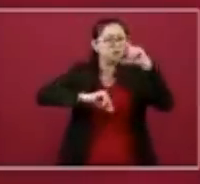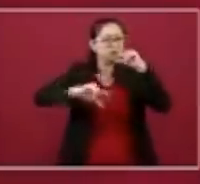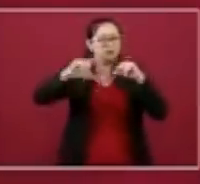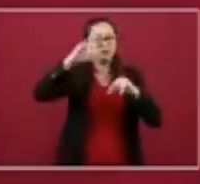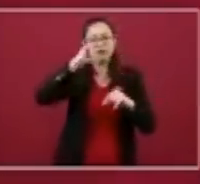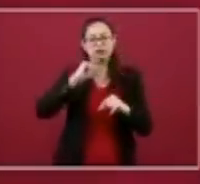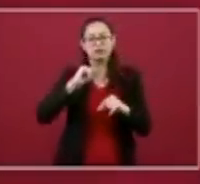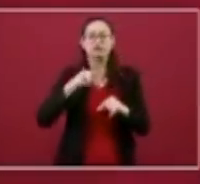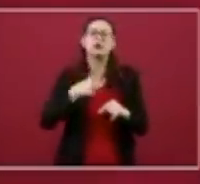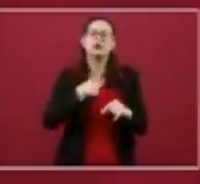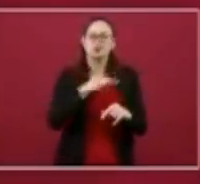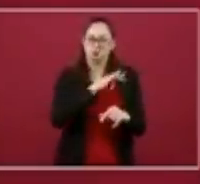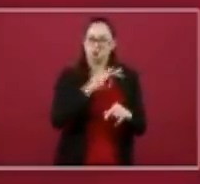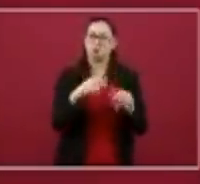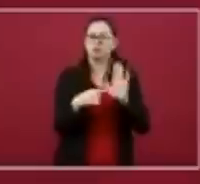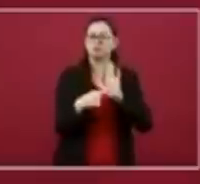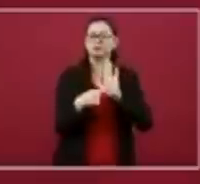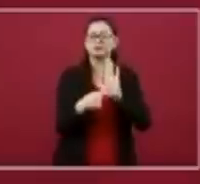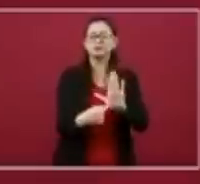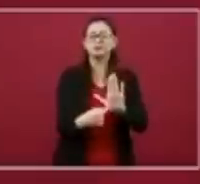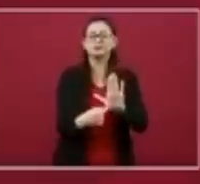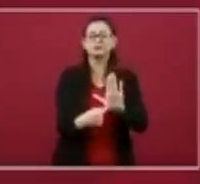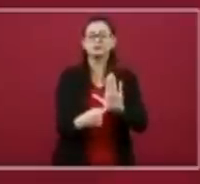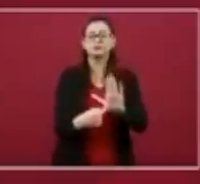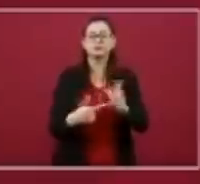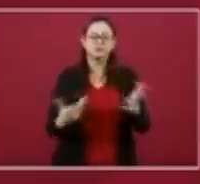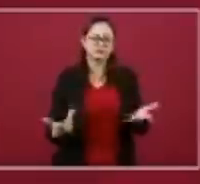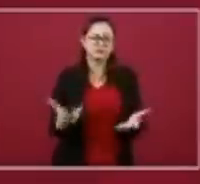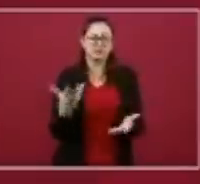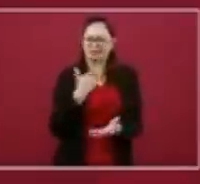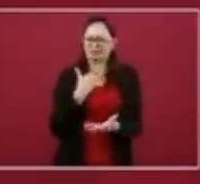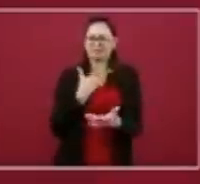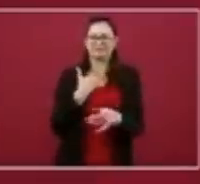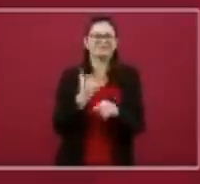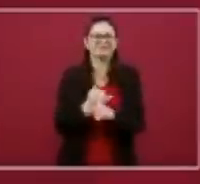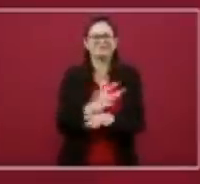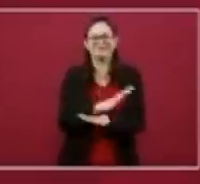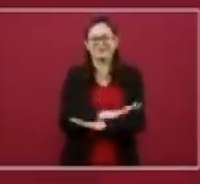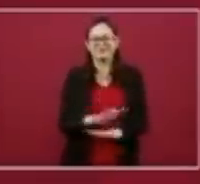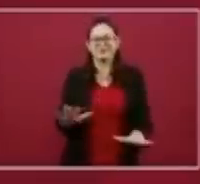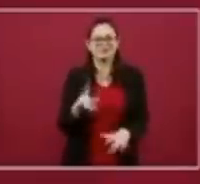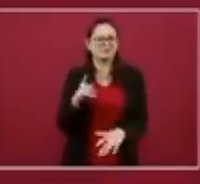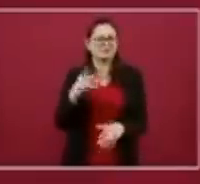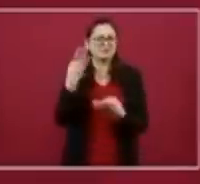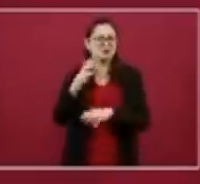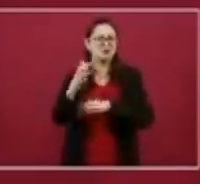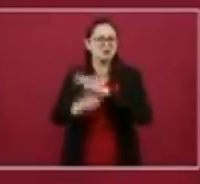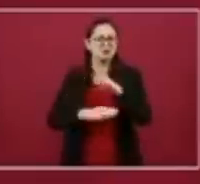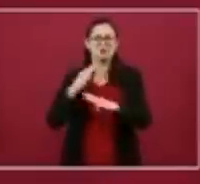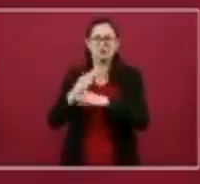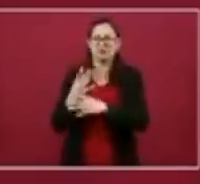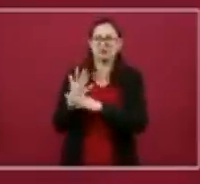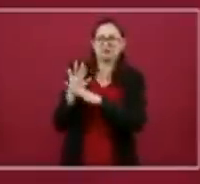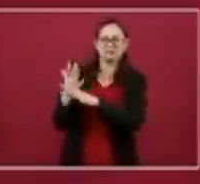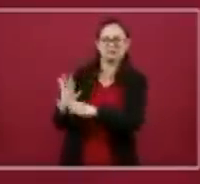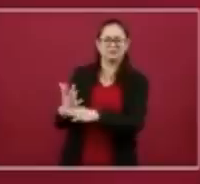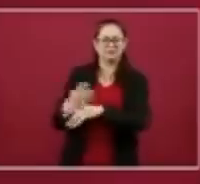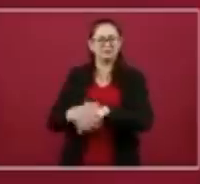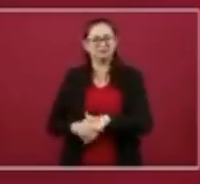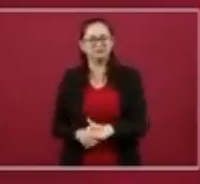Lo puedo probar, incluso con información del Banco Mundial.